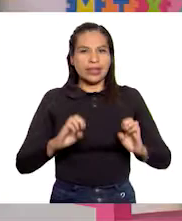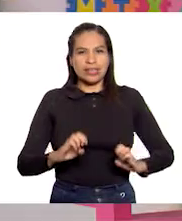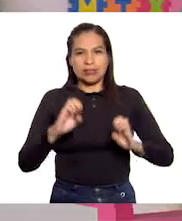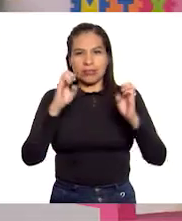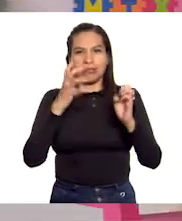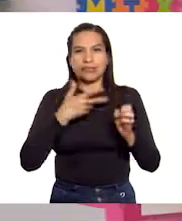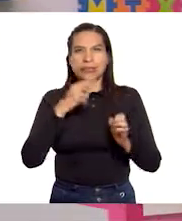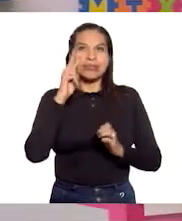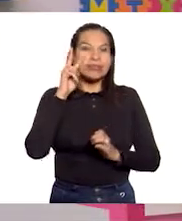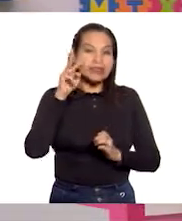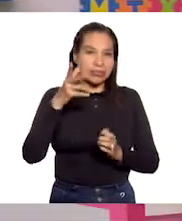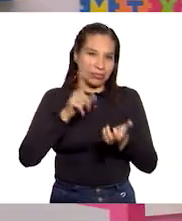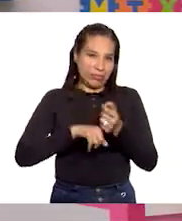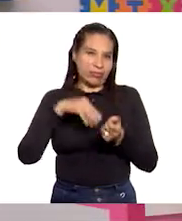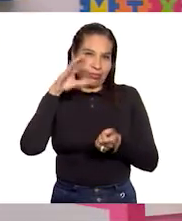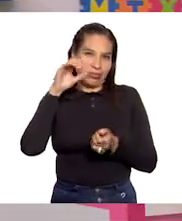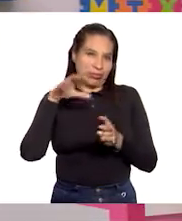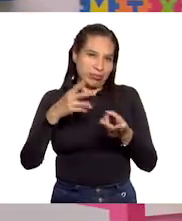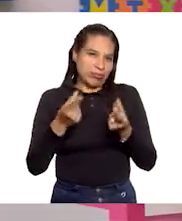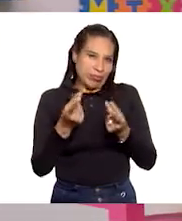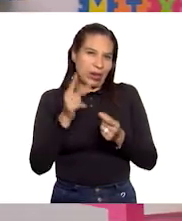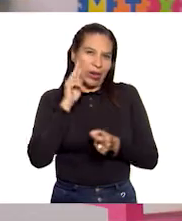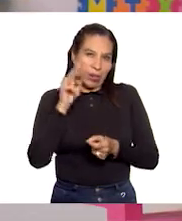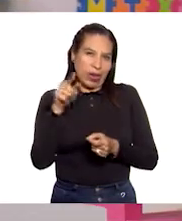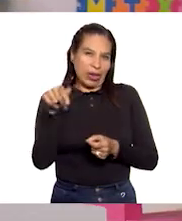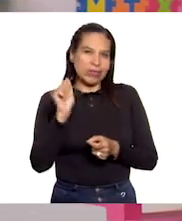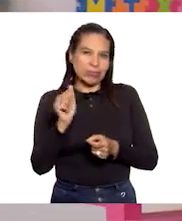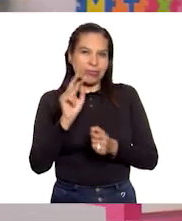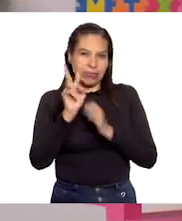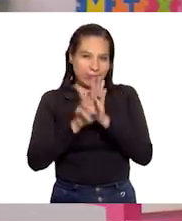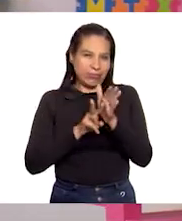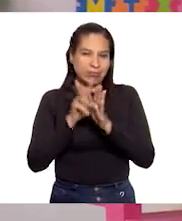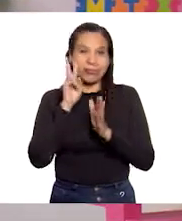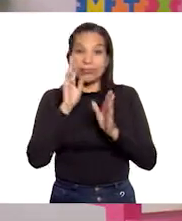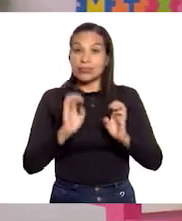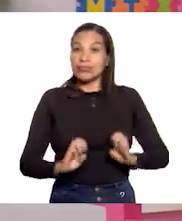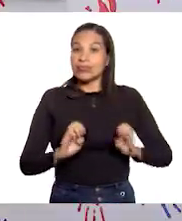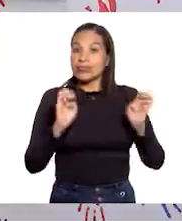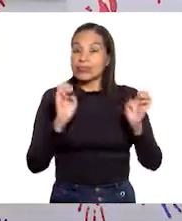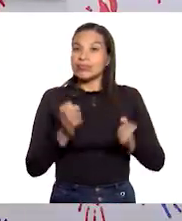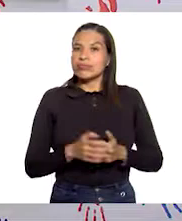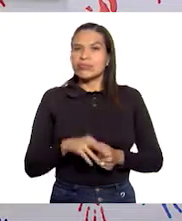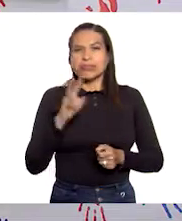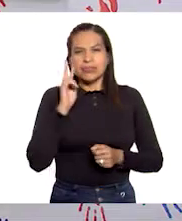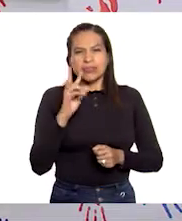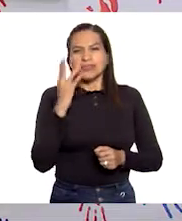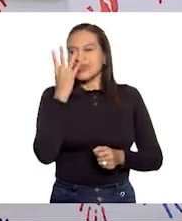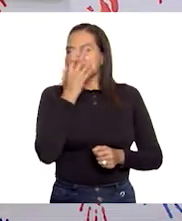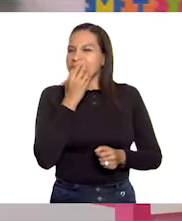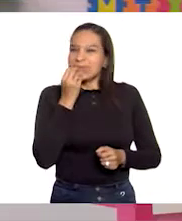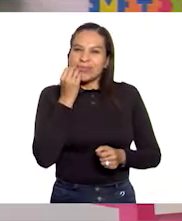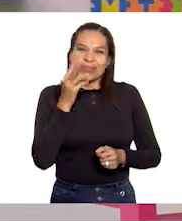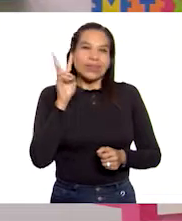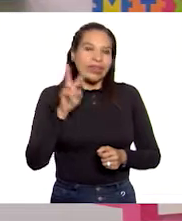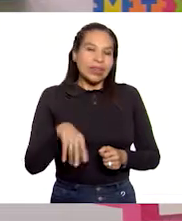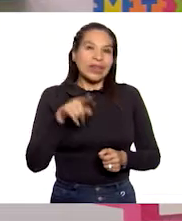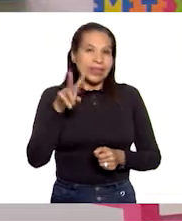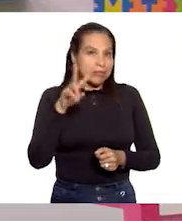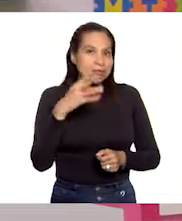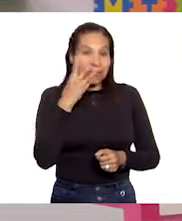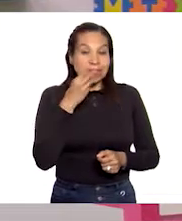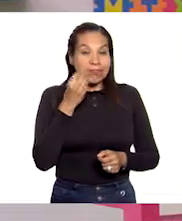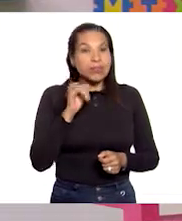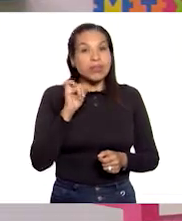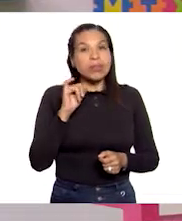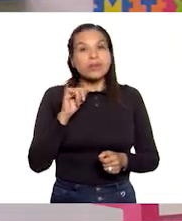edificio, porque ahí la vamos a encontrar, como lo vimos en el video. ¿Qué tal te pareció el edificio? El edificio es muy bonito, la verdad es que es hermoso